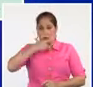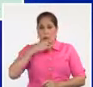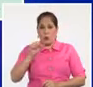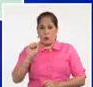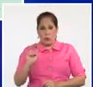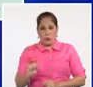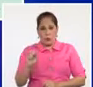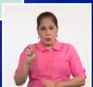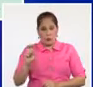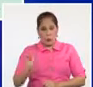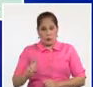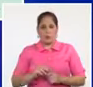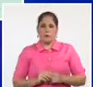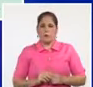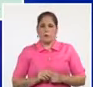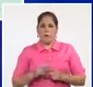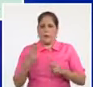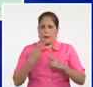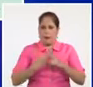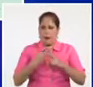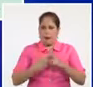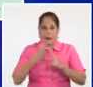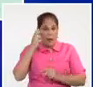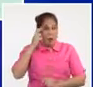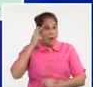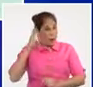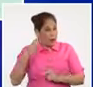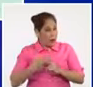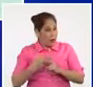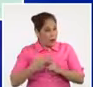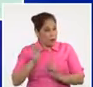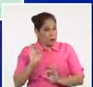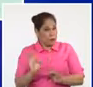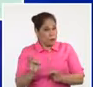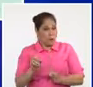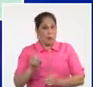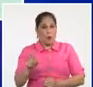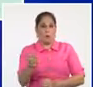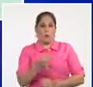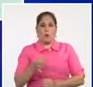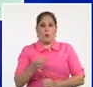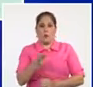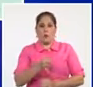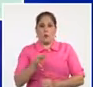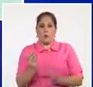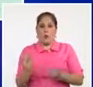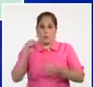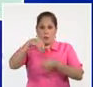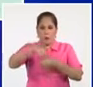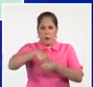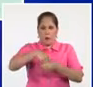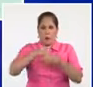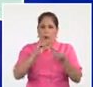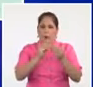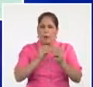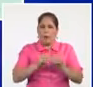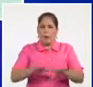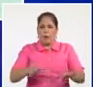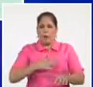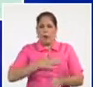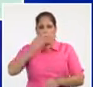2 y Yatera, recordemos que fue el último municipio que se incorporó a la transmisión en nuestro